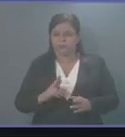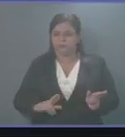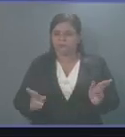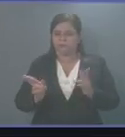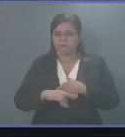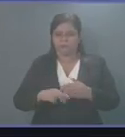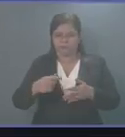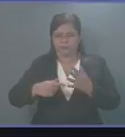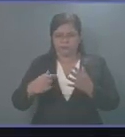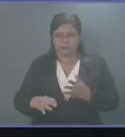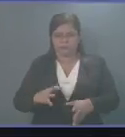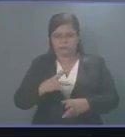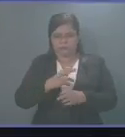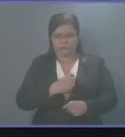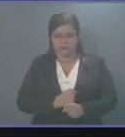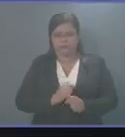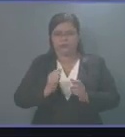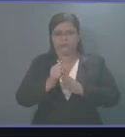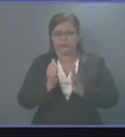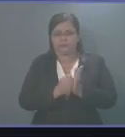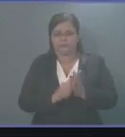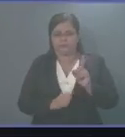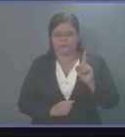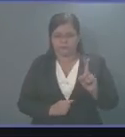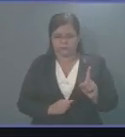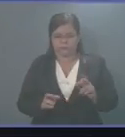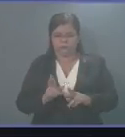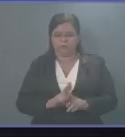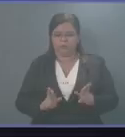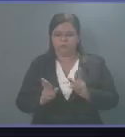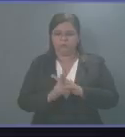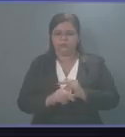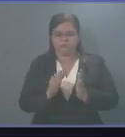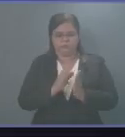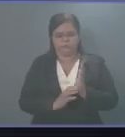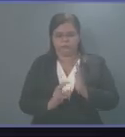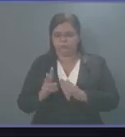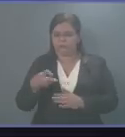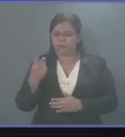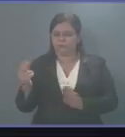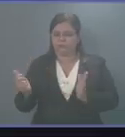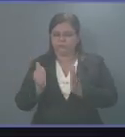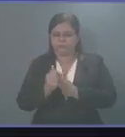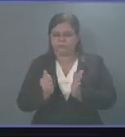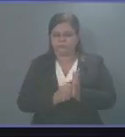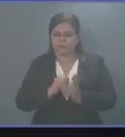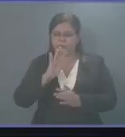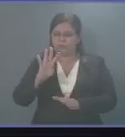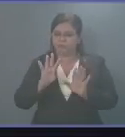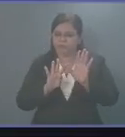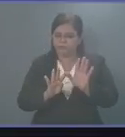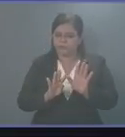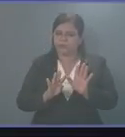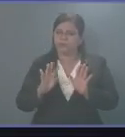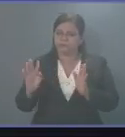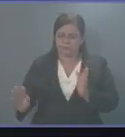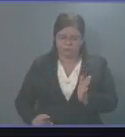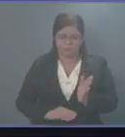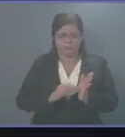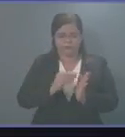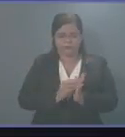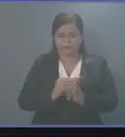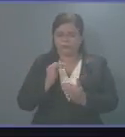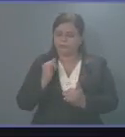Garantías Mobiliarias. Artículo 1. Refórmase el inciso segundo del artículo 49 y adicionase